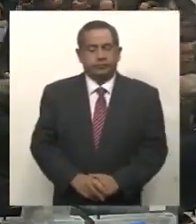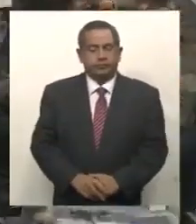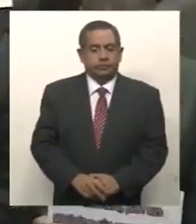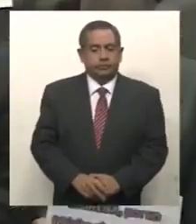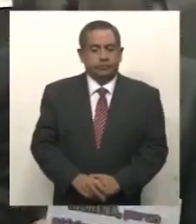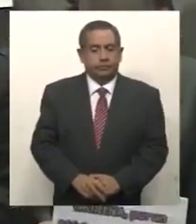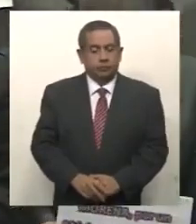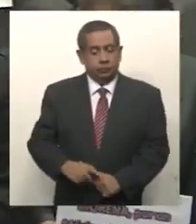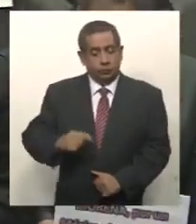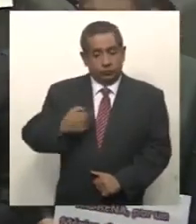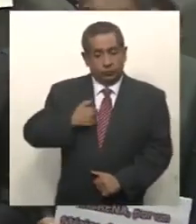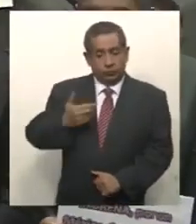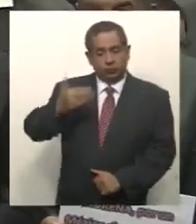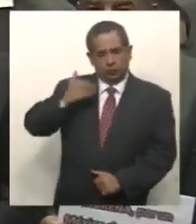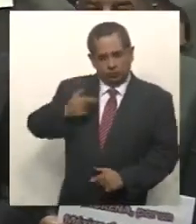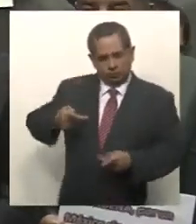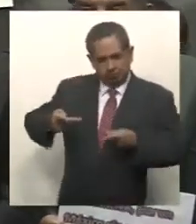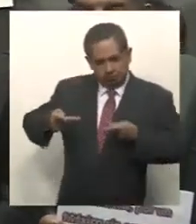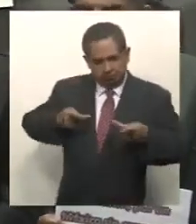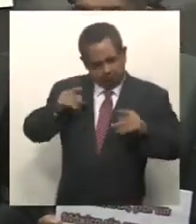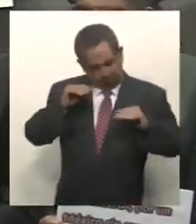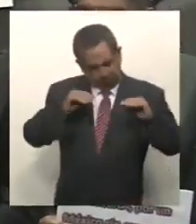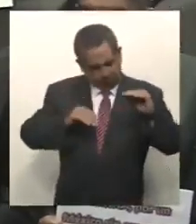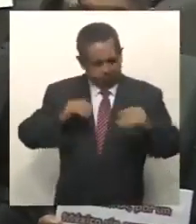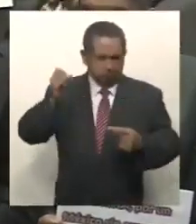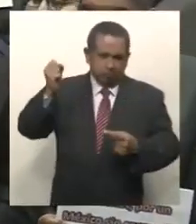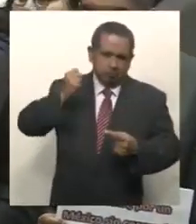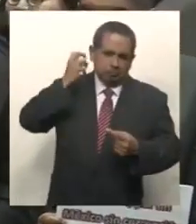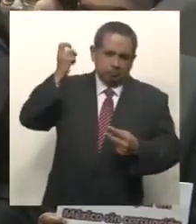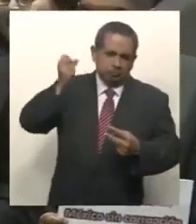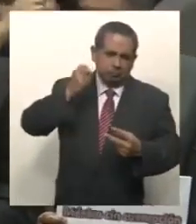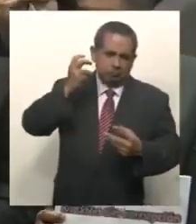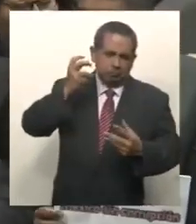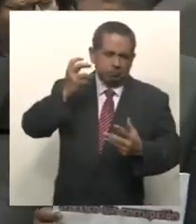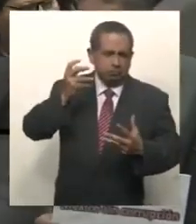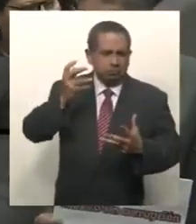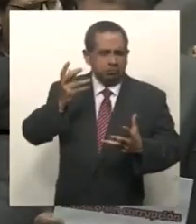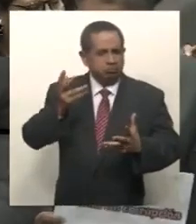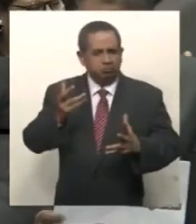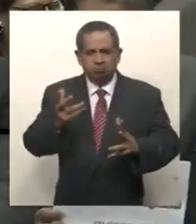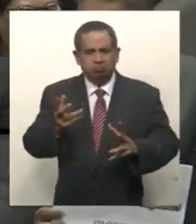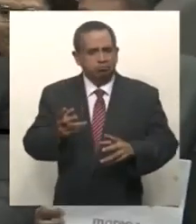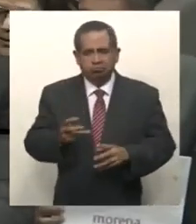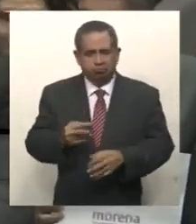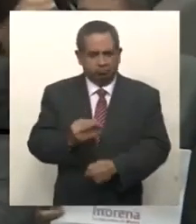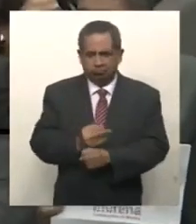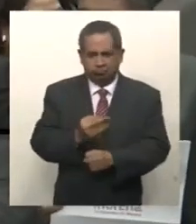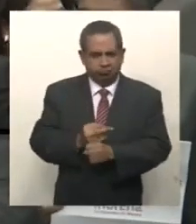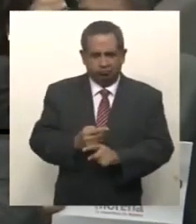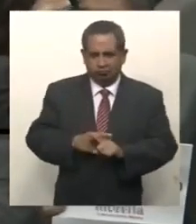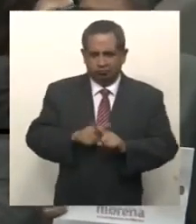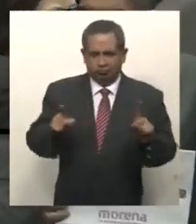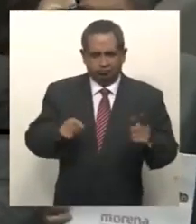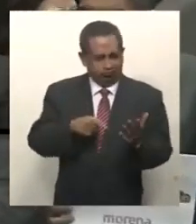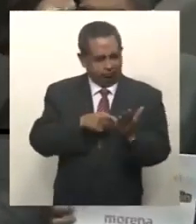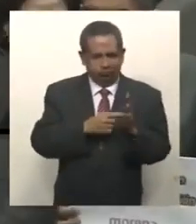había preparado unas líneas, pero normalmente en momentos como estos no